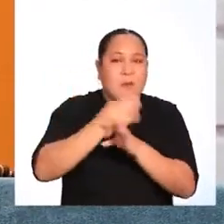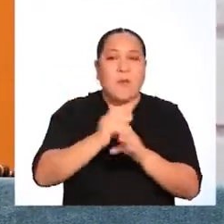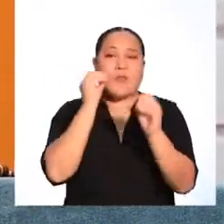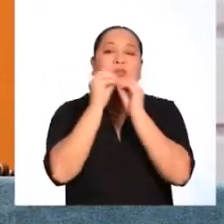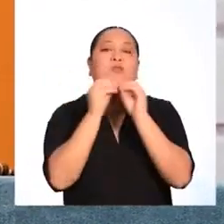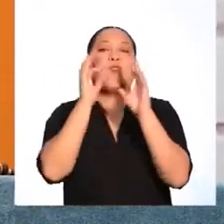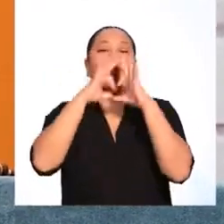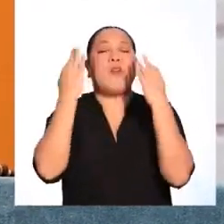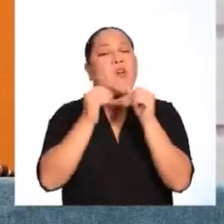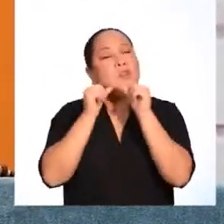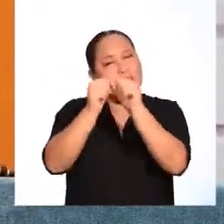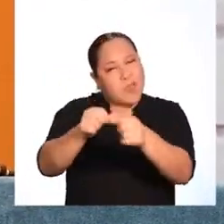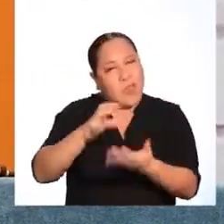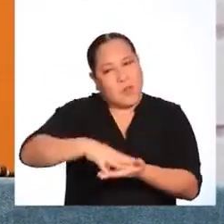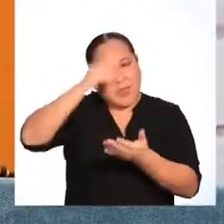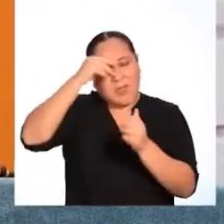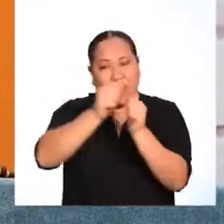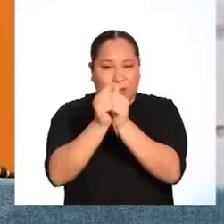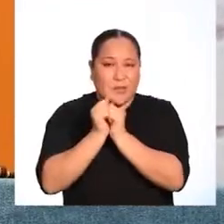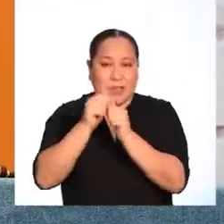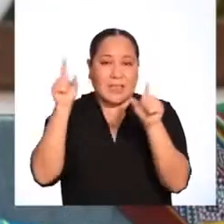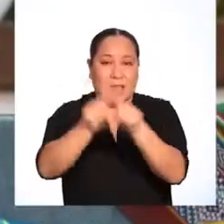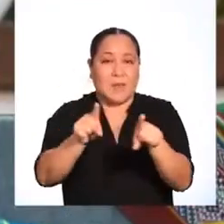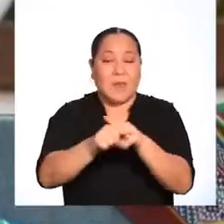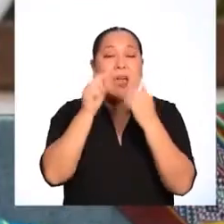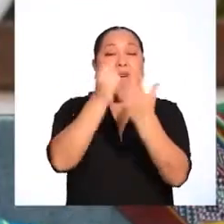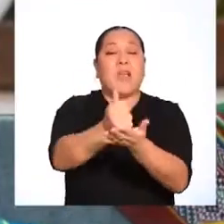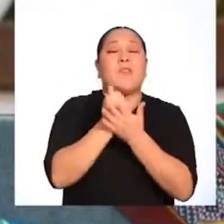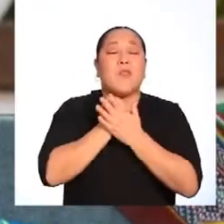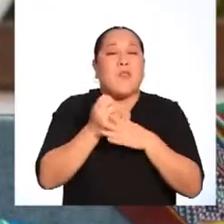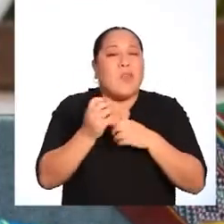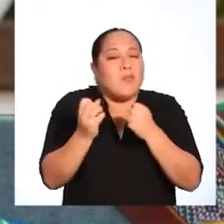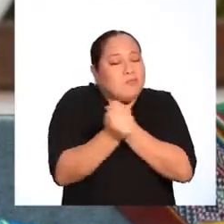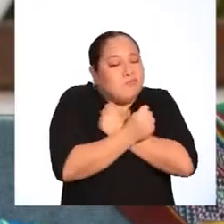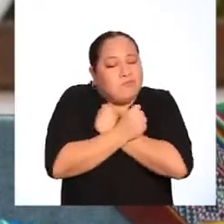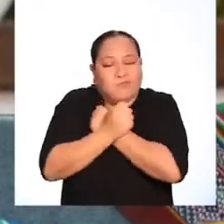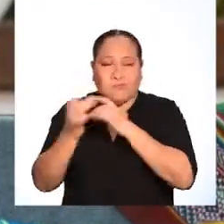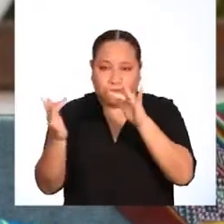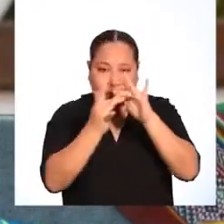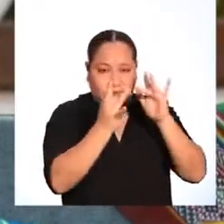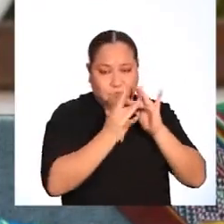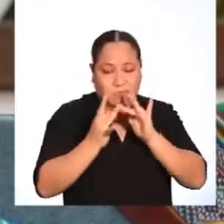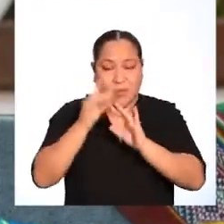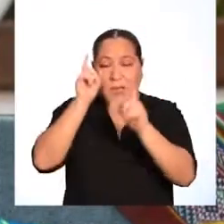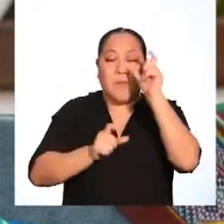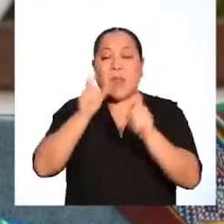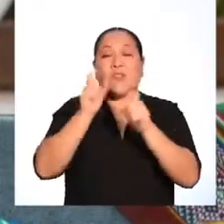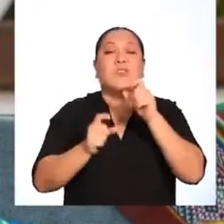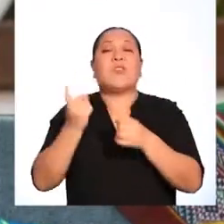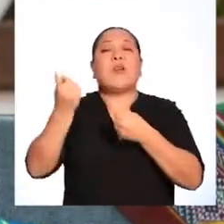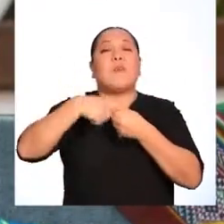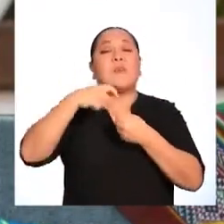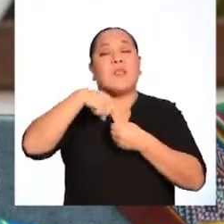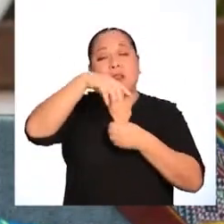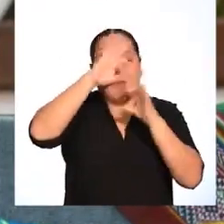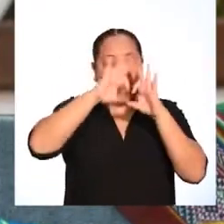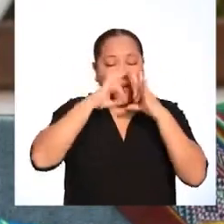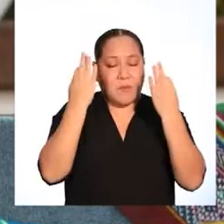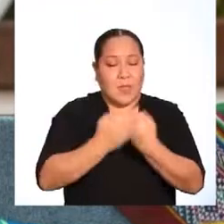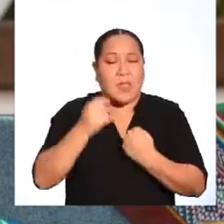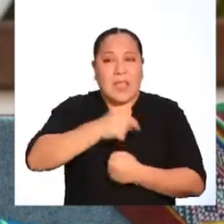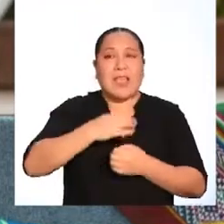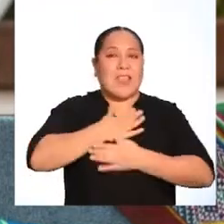resolver en familia y seguir aprendiendo juntos y además nos ayuda a estrechar los vínculos entre los miembros de la familia y